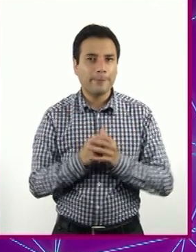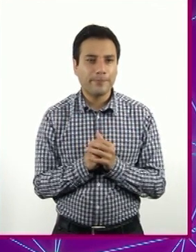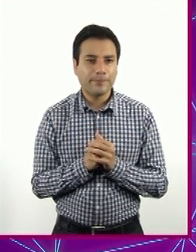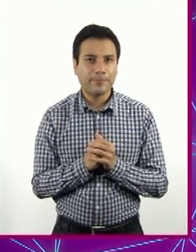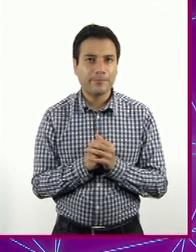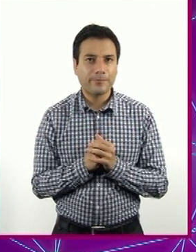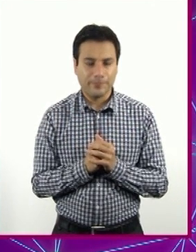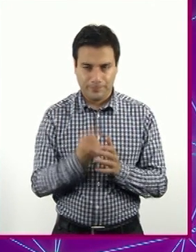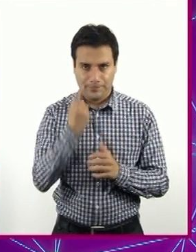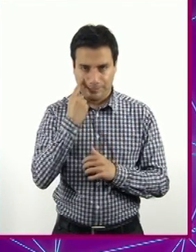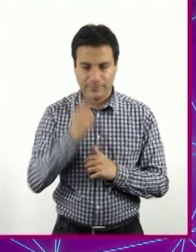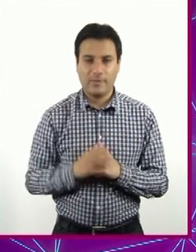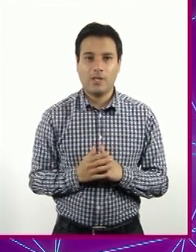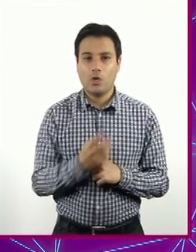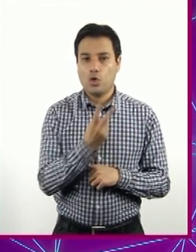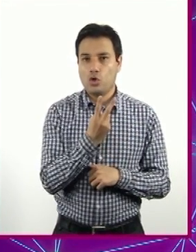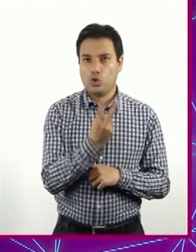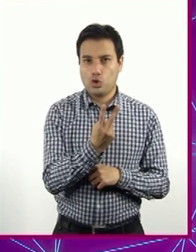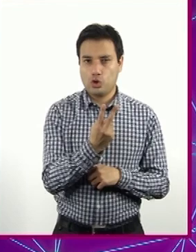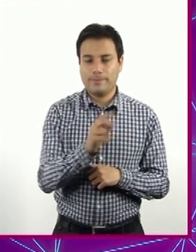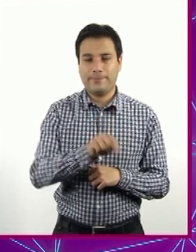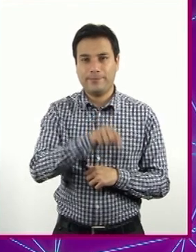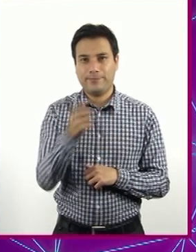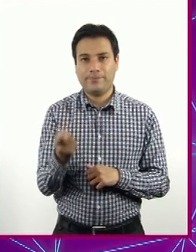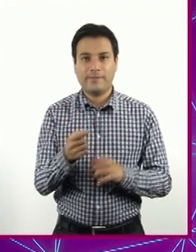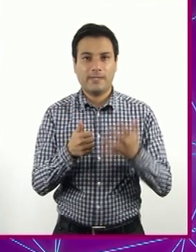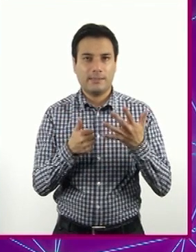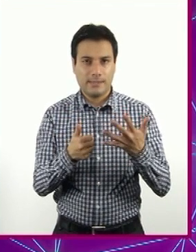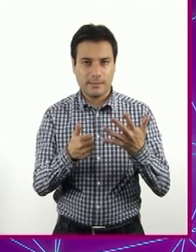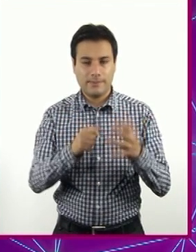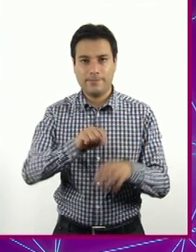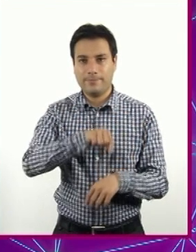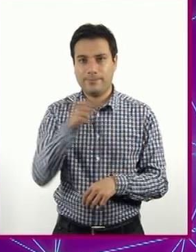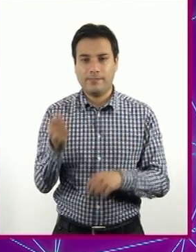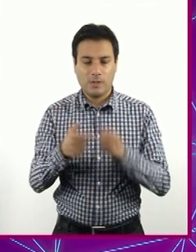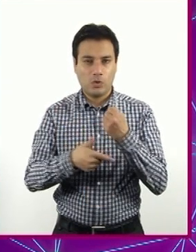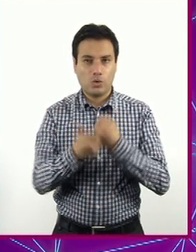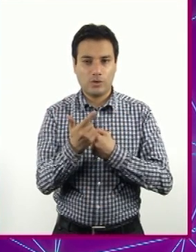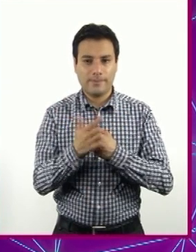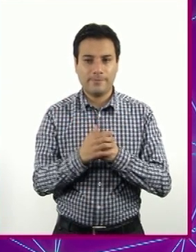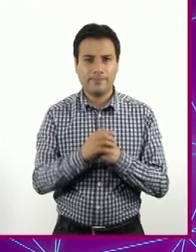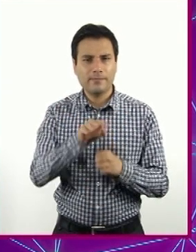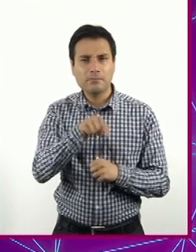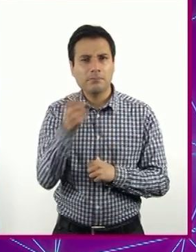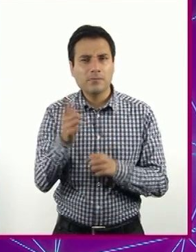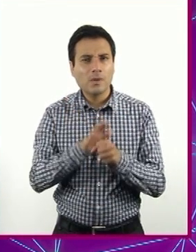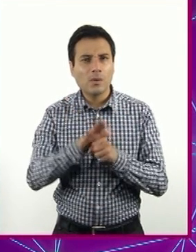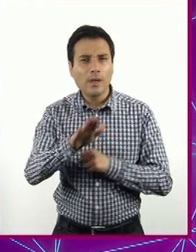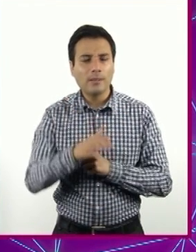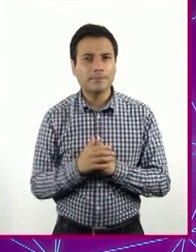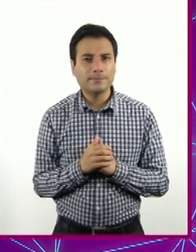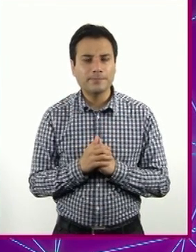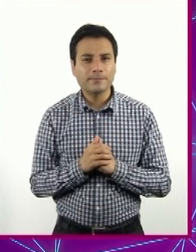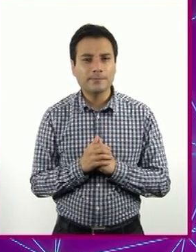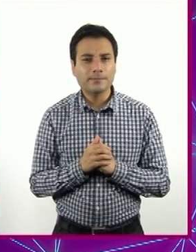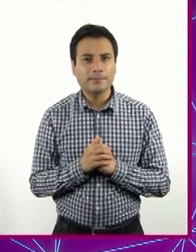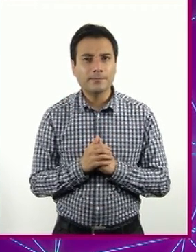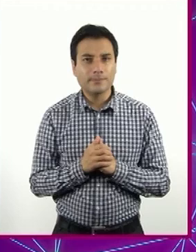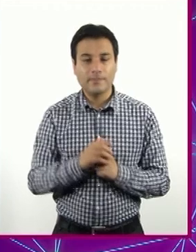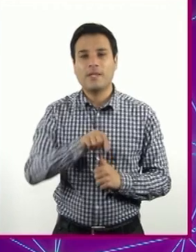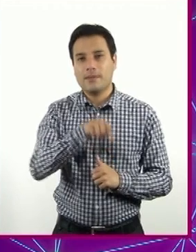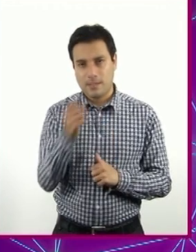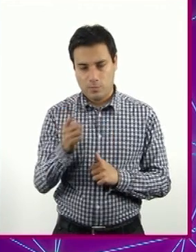Tenemos 2, 6, 12. ¿Qué número sigue? Después